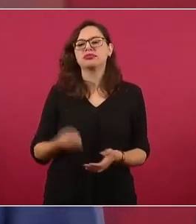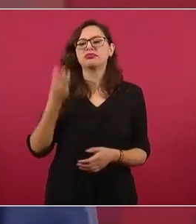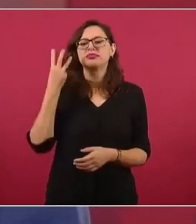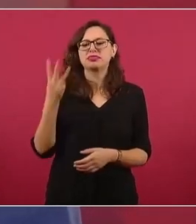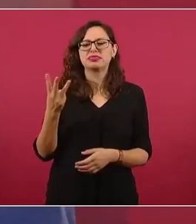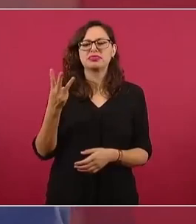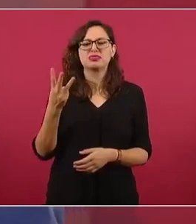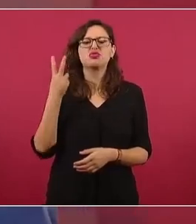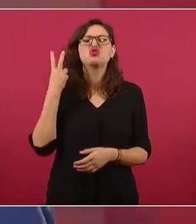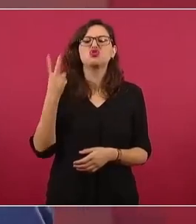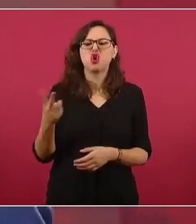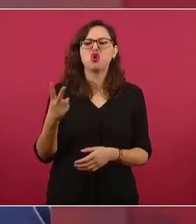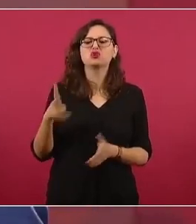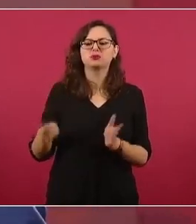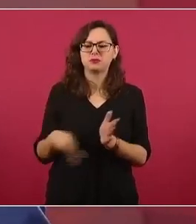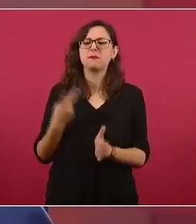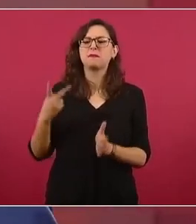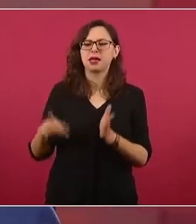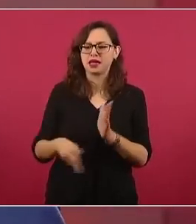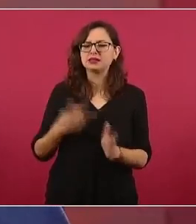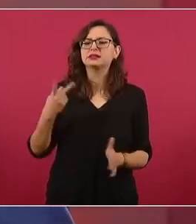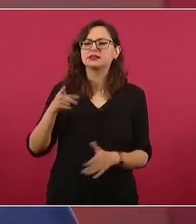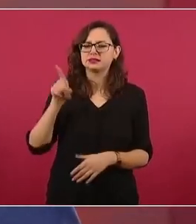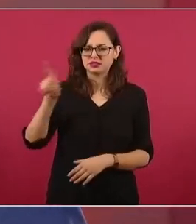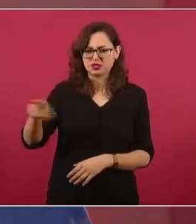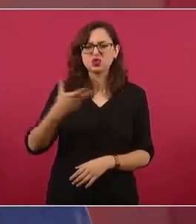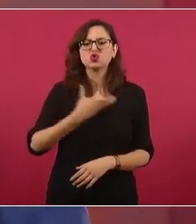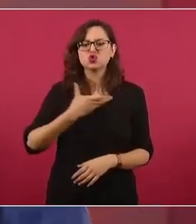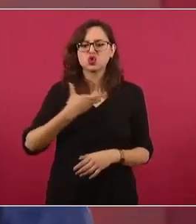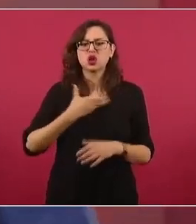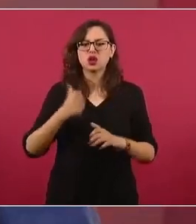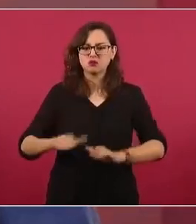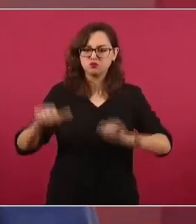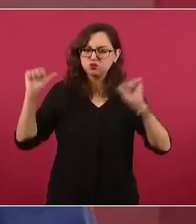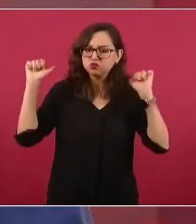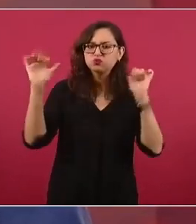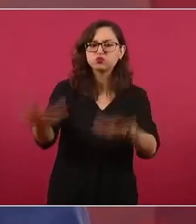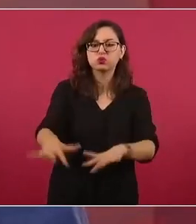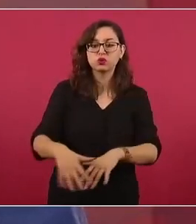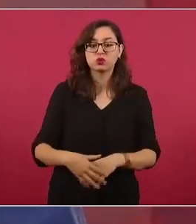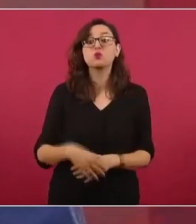dos ocasiones, porque por la pandemia no. Lo han hecho las mujeres,